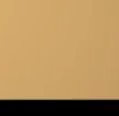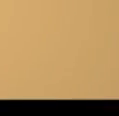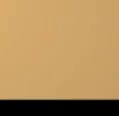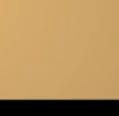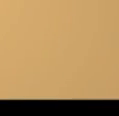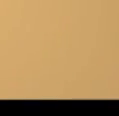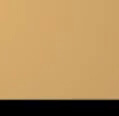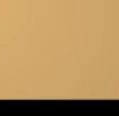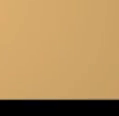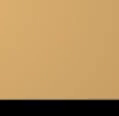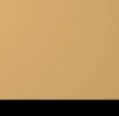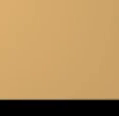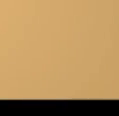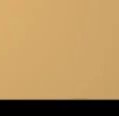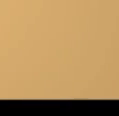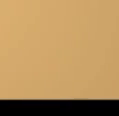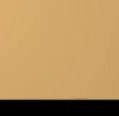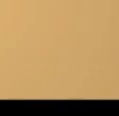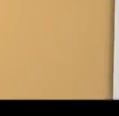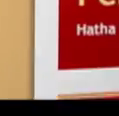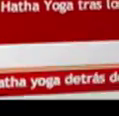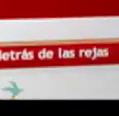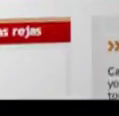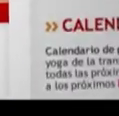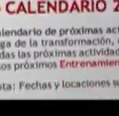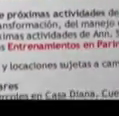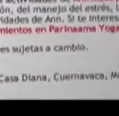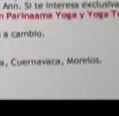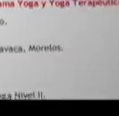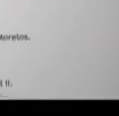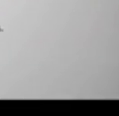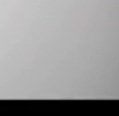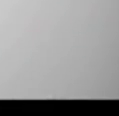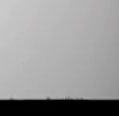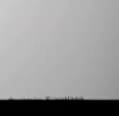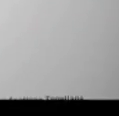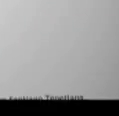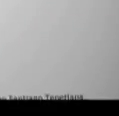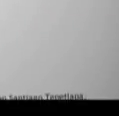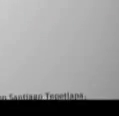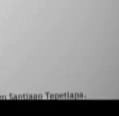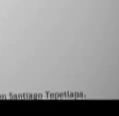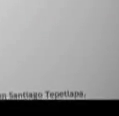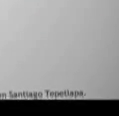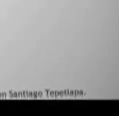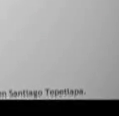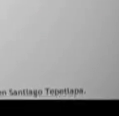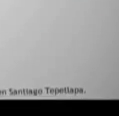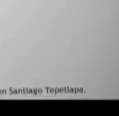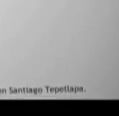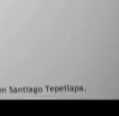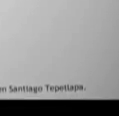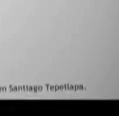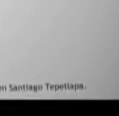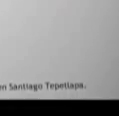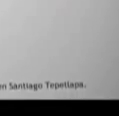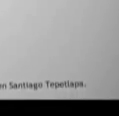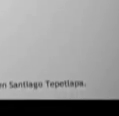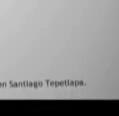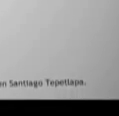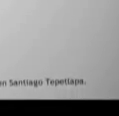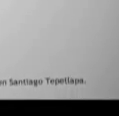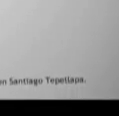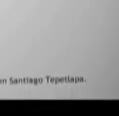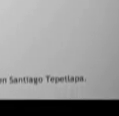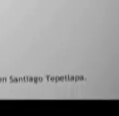haciendo estos lazos, porque tenemos una fundación que suena de lo más rimbombante, pero nuestra fundación más que otra cosa